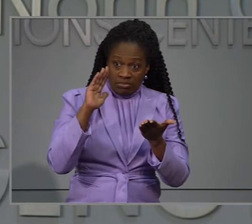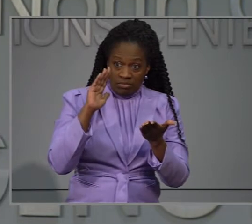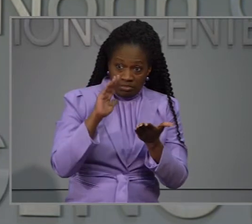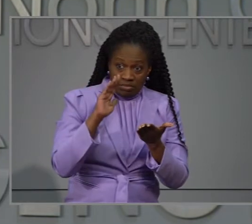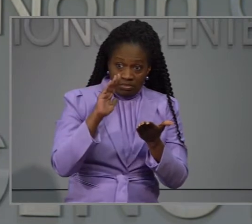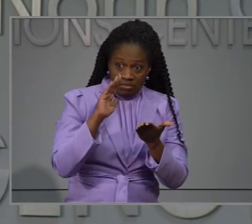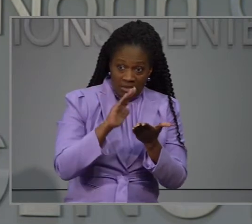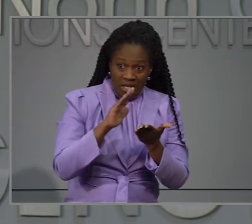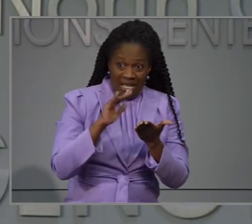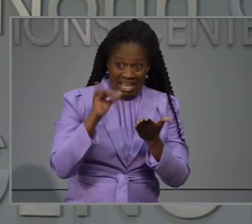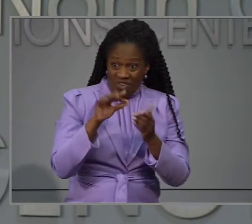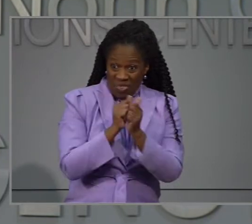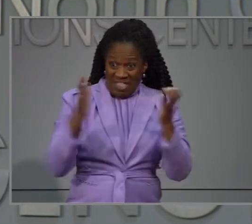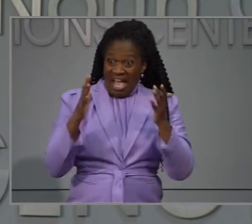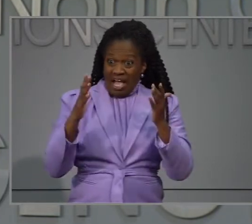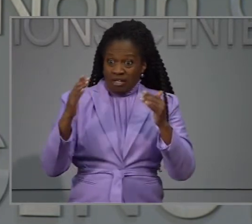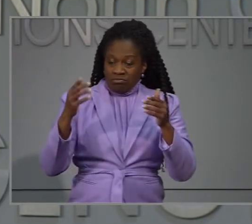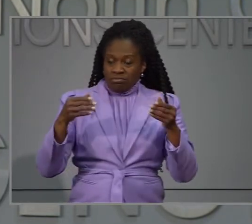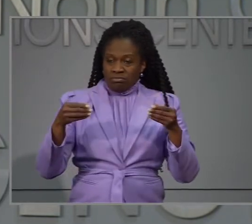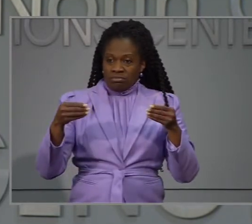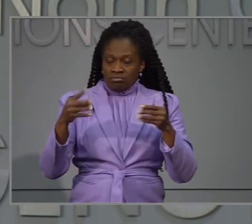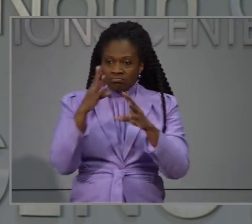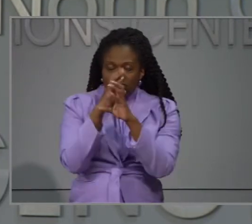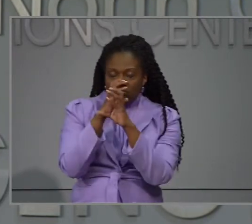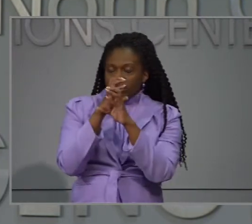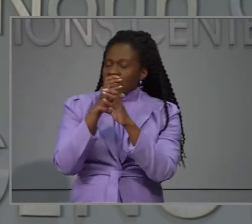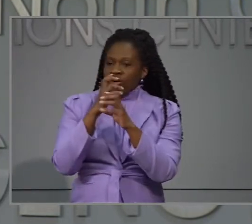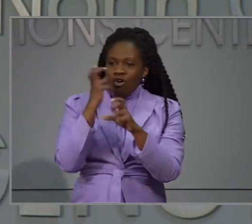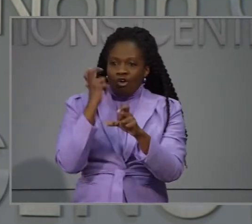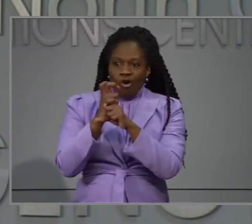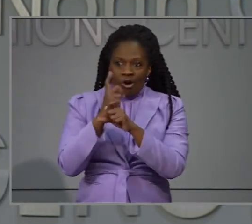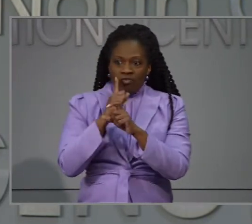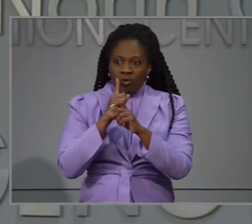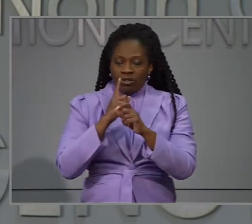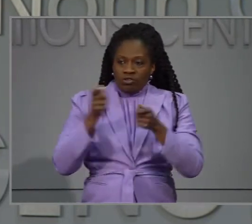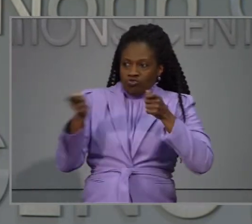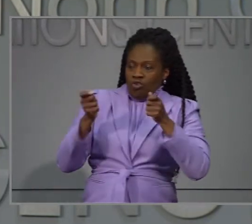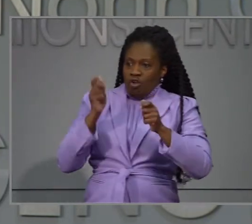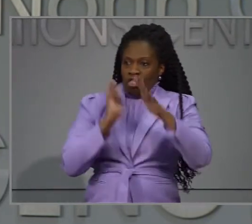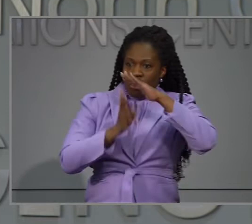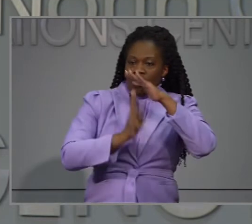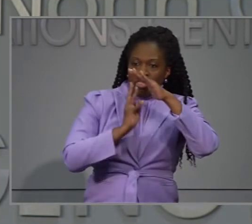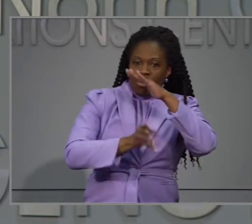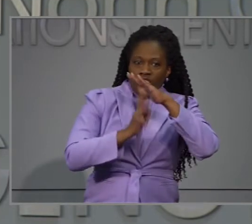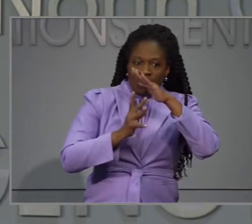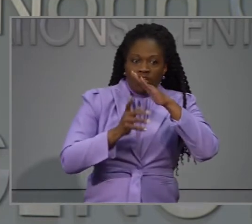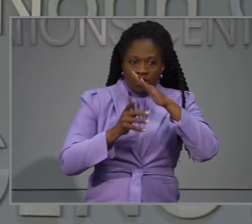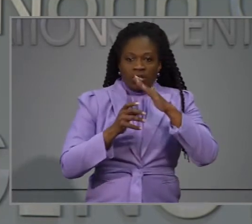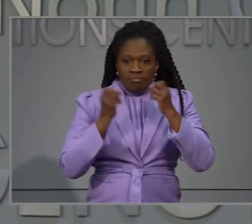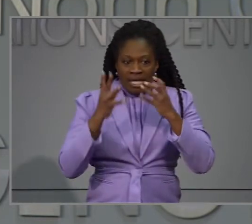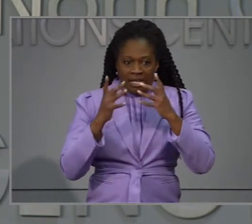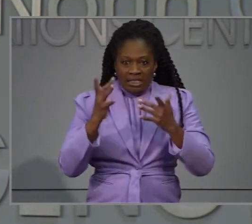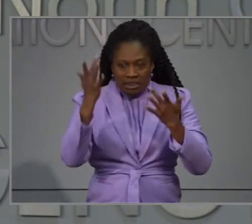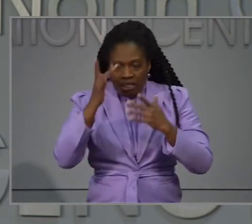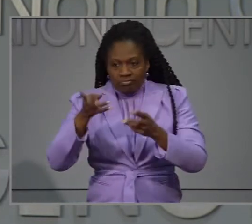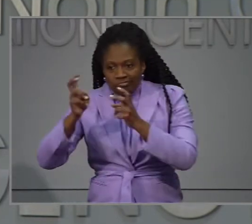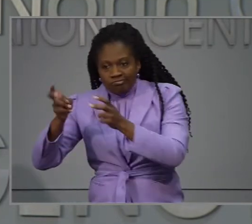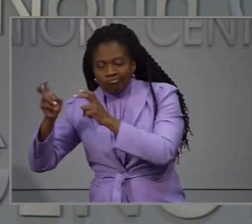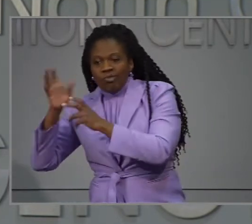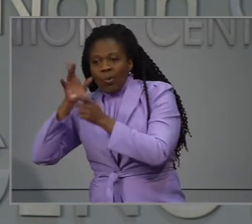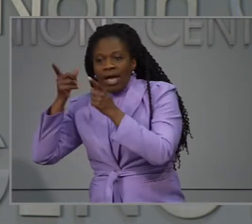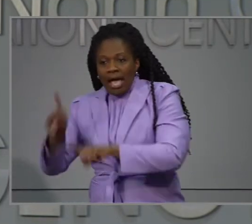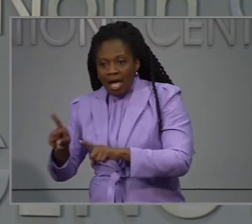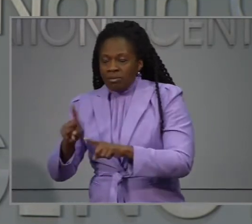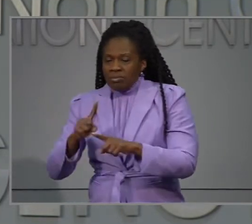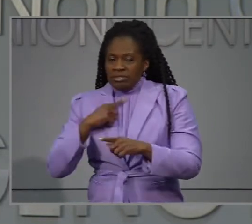restricciones entonces nuestro sistema de salud hubiera estado sobrecargado les agradezco a los de carolina del norte que